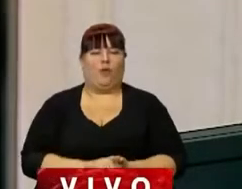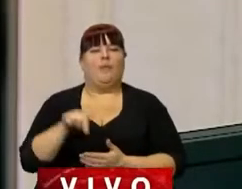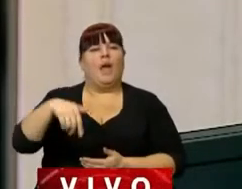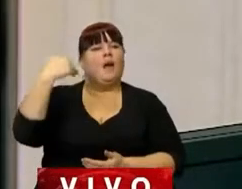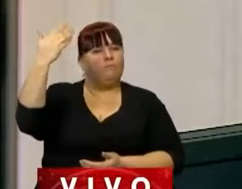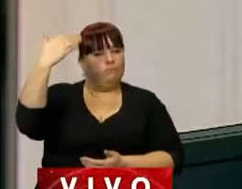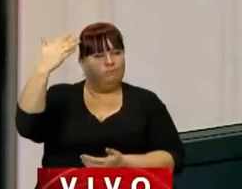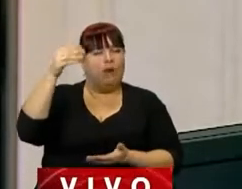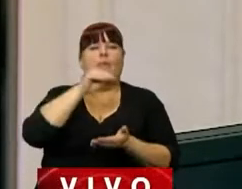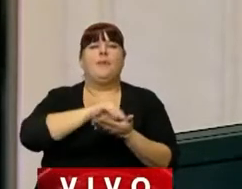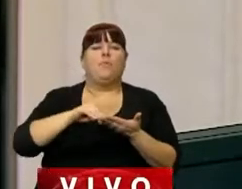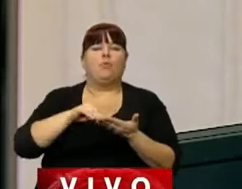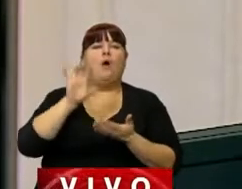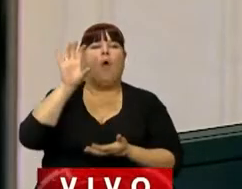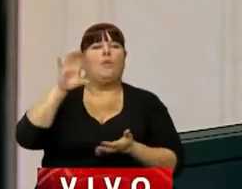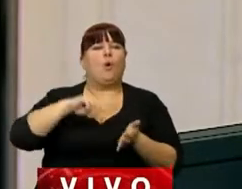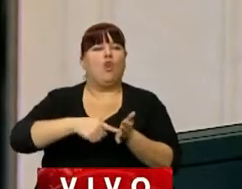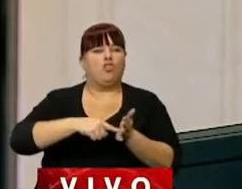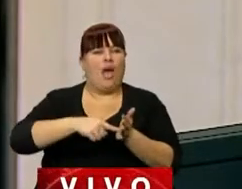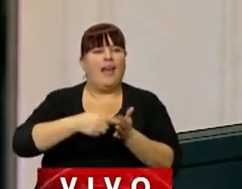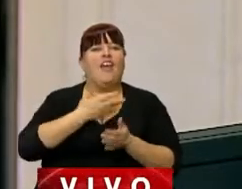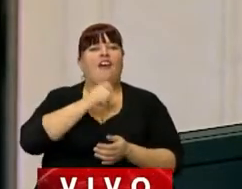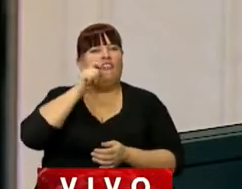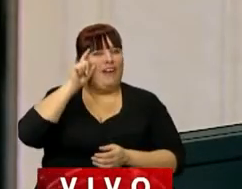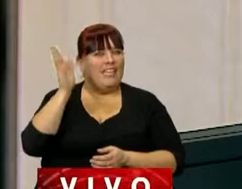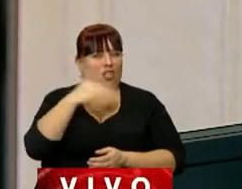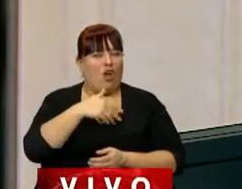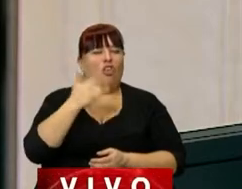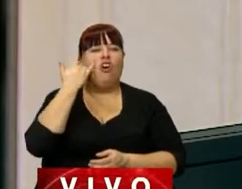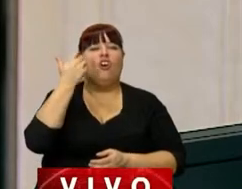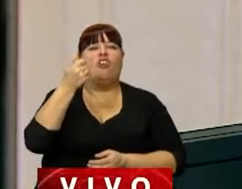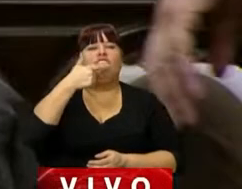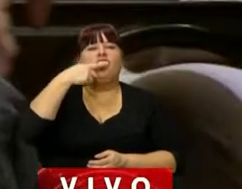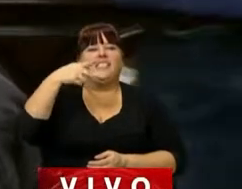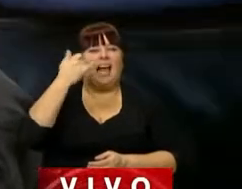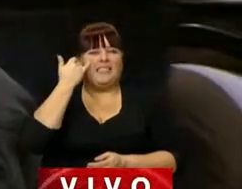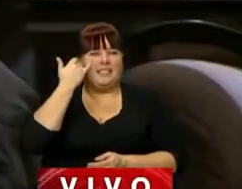Tiene la palabra el diputado por la provincia de Buenos Aires, Frente de Todos, Hugo Yasky.